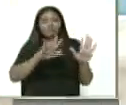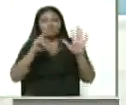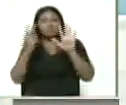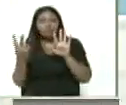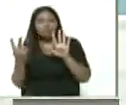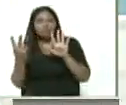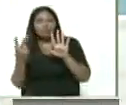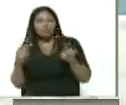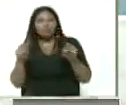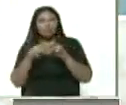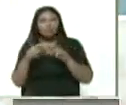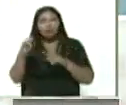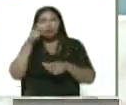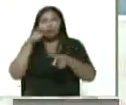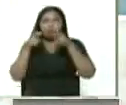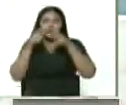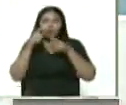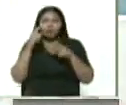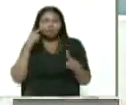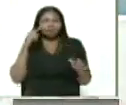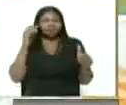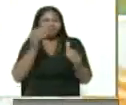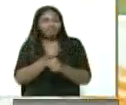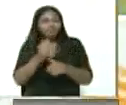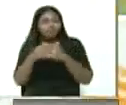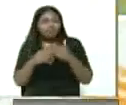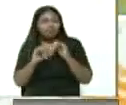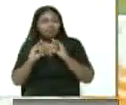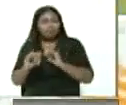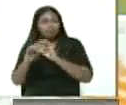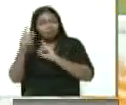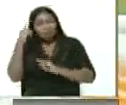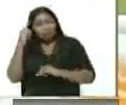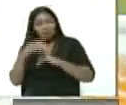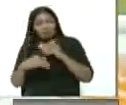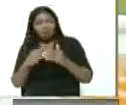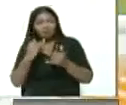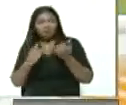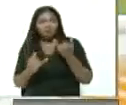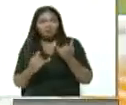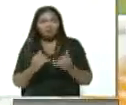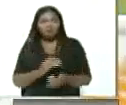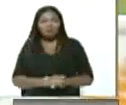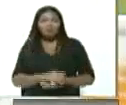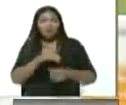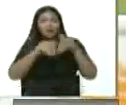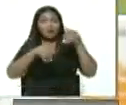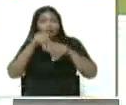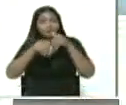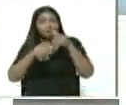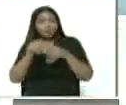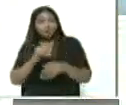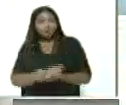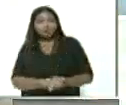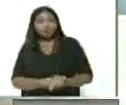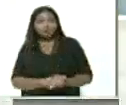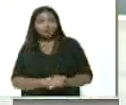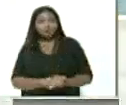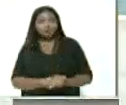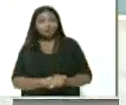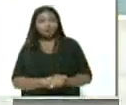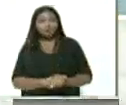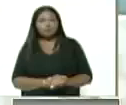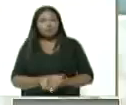auditorías corresponde el mismo día de al finalizar las elecciones y al finalizar en